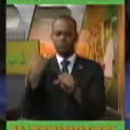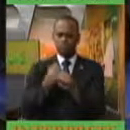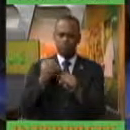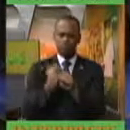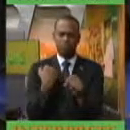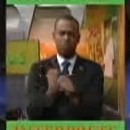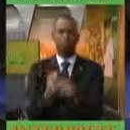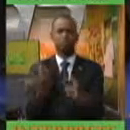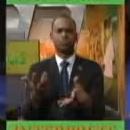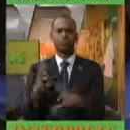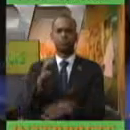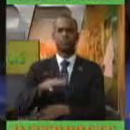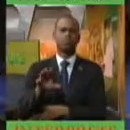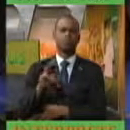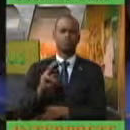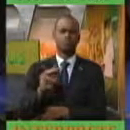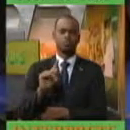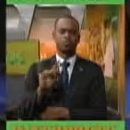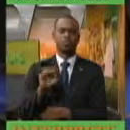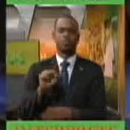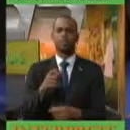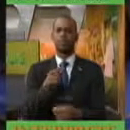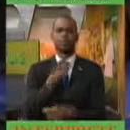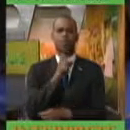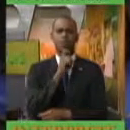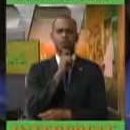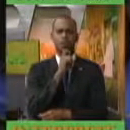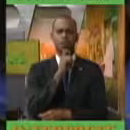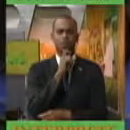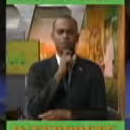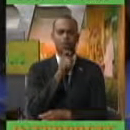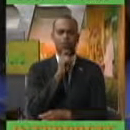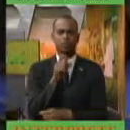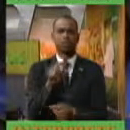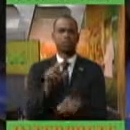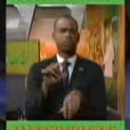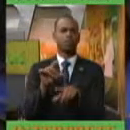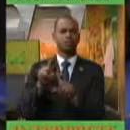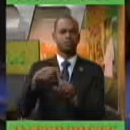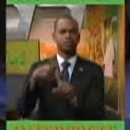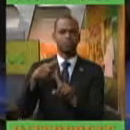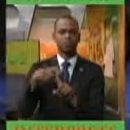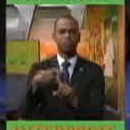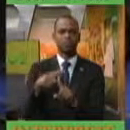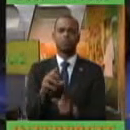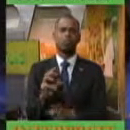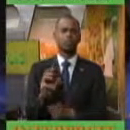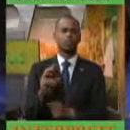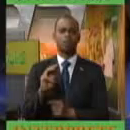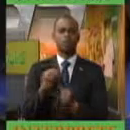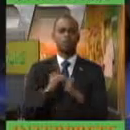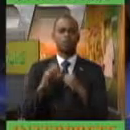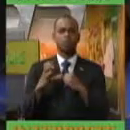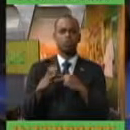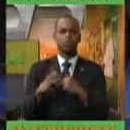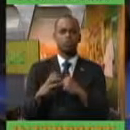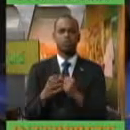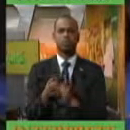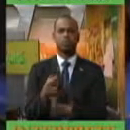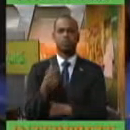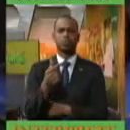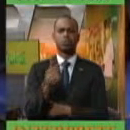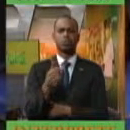ustedes en Las Matas, en Boca Chica, en San Cristóbal, en Montecristi,